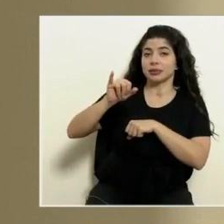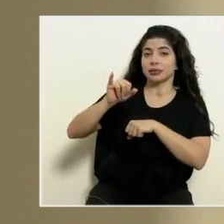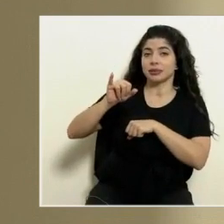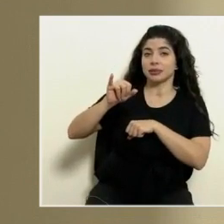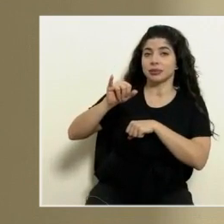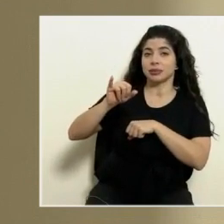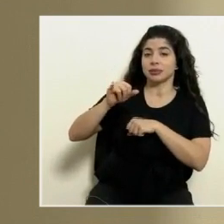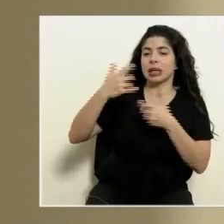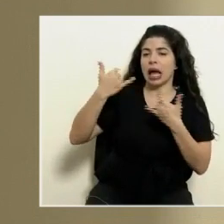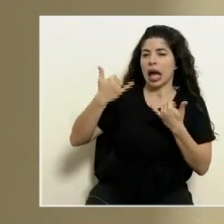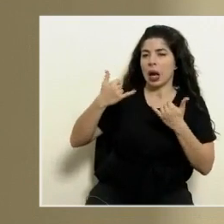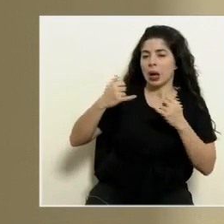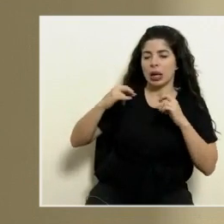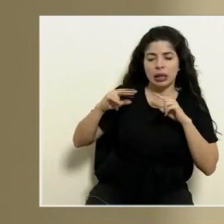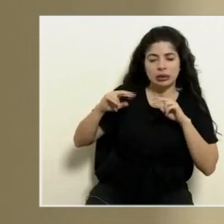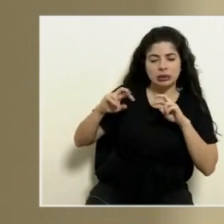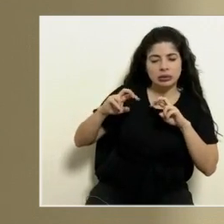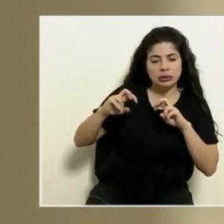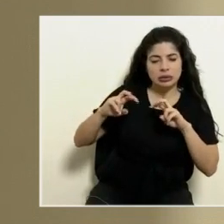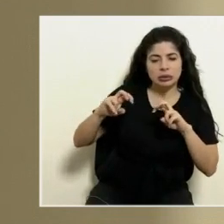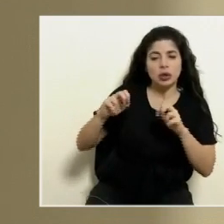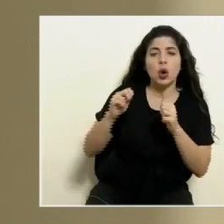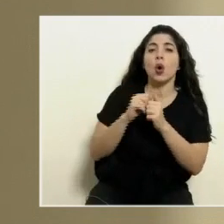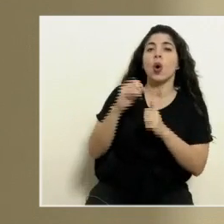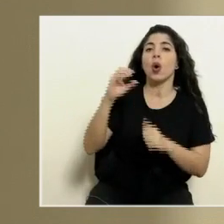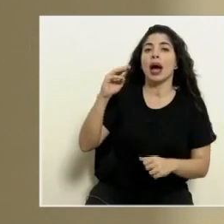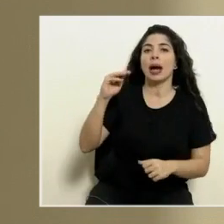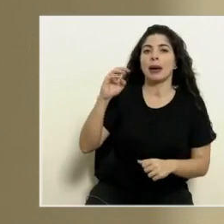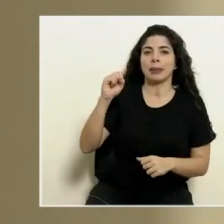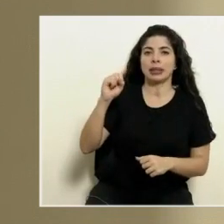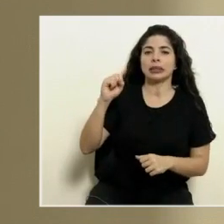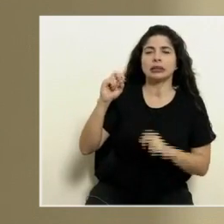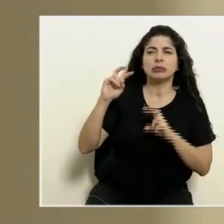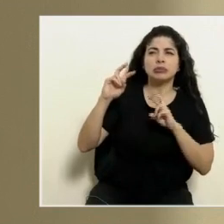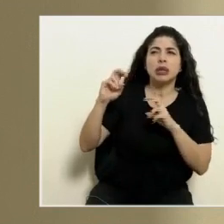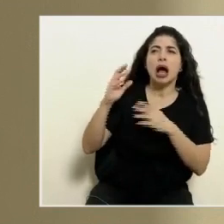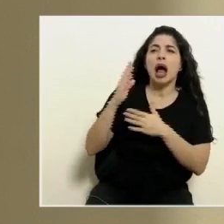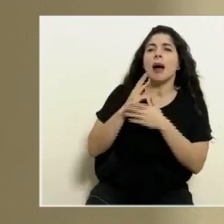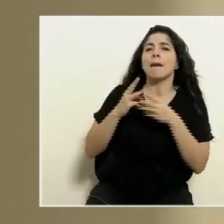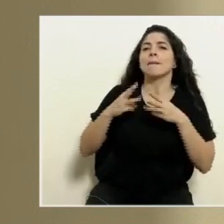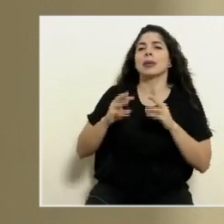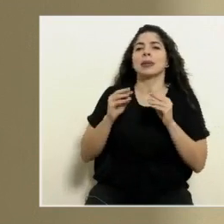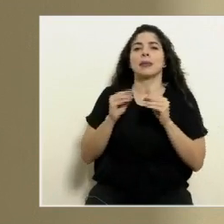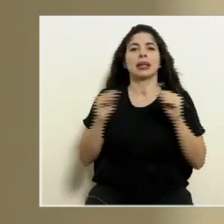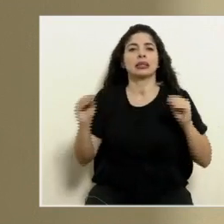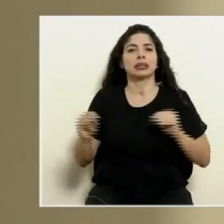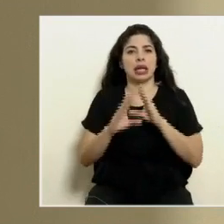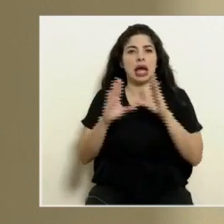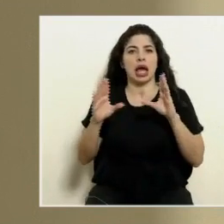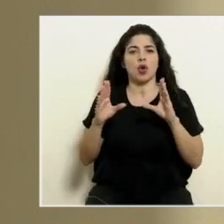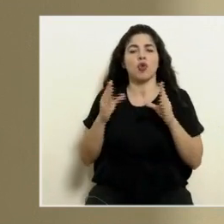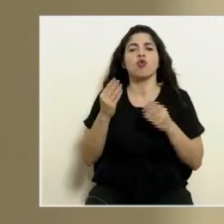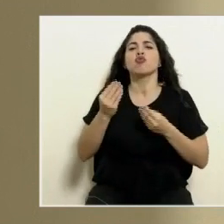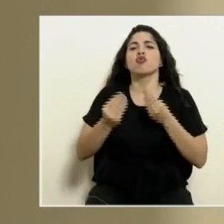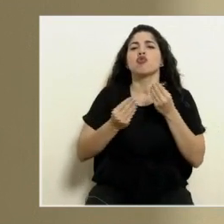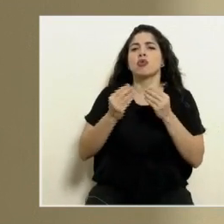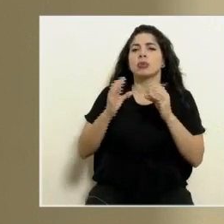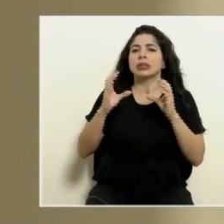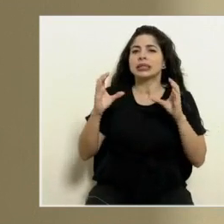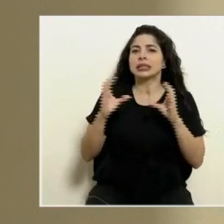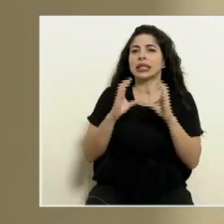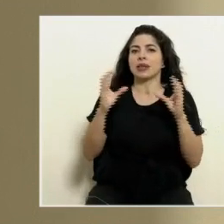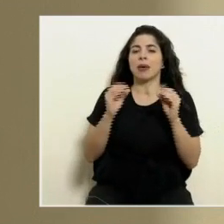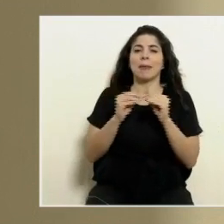se ha estado explorando con la OMS algún mecanismo más claro para certificar o para estar seguros de que